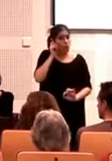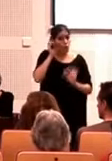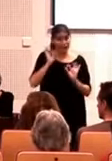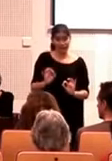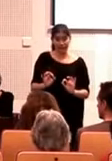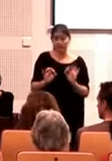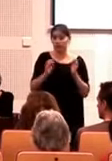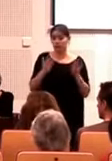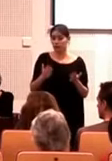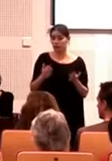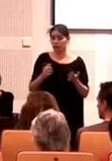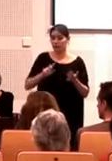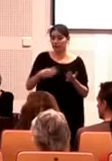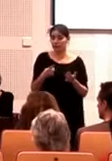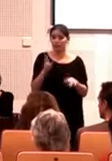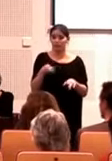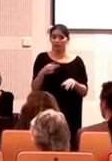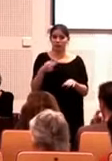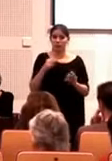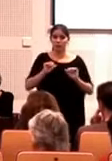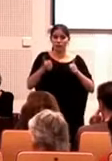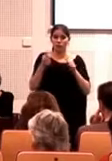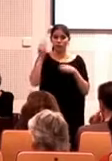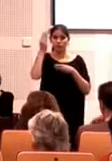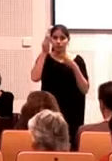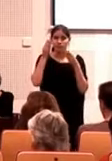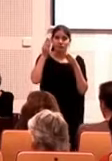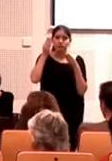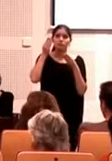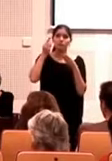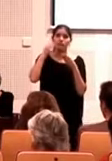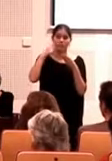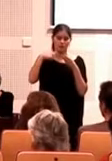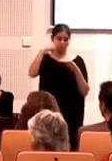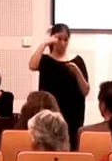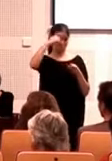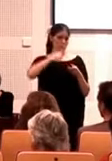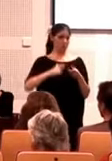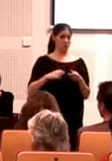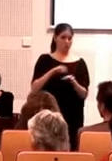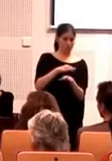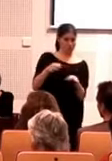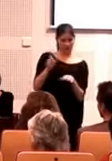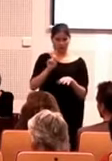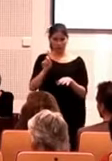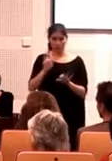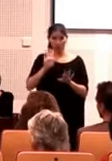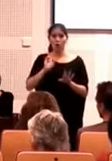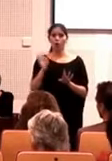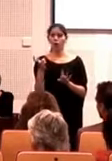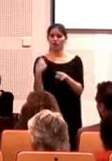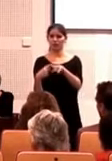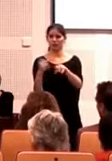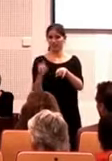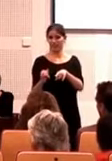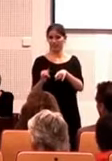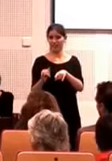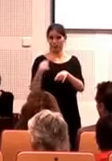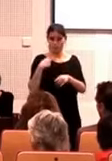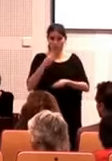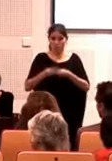obvio. Luego también empecé a pensar y dije, bueno, a lo mejor no tengo un cuerpazo, no estoy estupenda y tal, pero tengo otras armas, ¿por qué no las